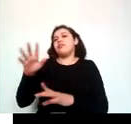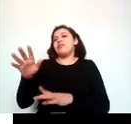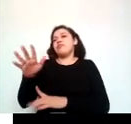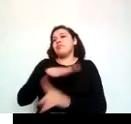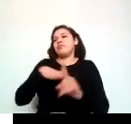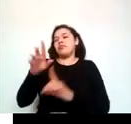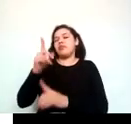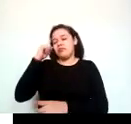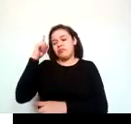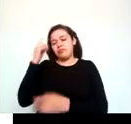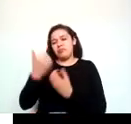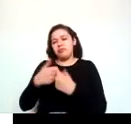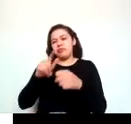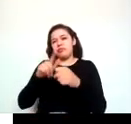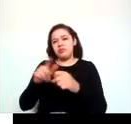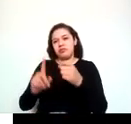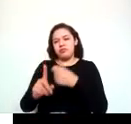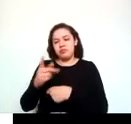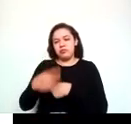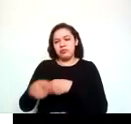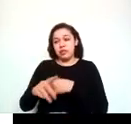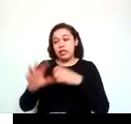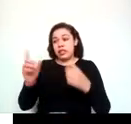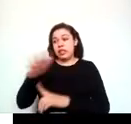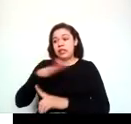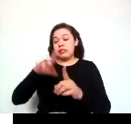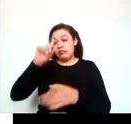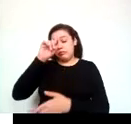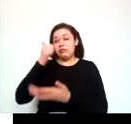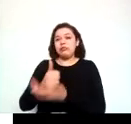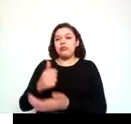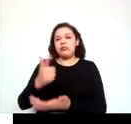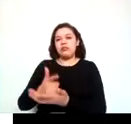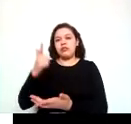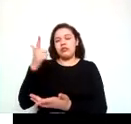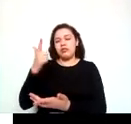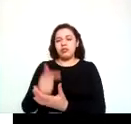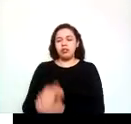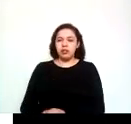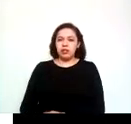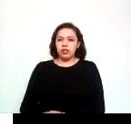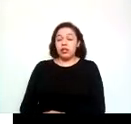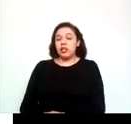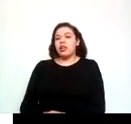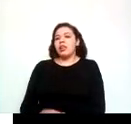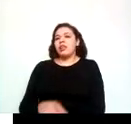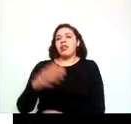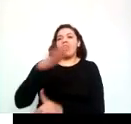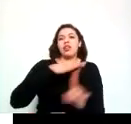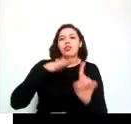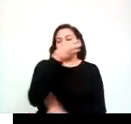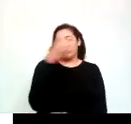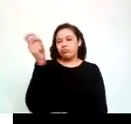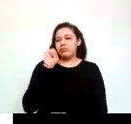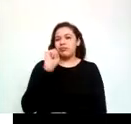nos referimos cuando hablamos de acontecimiento traumático severo, qué es el entorno organizacional, ¿no? Y